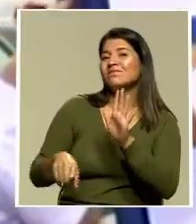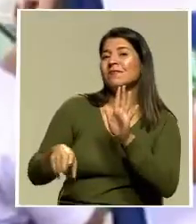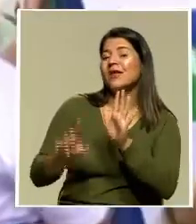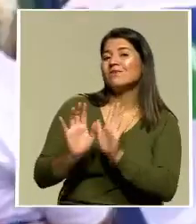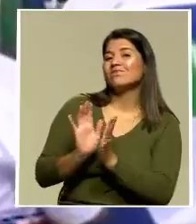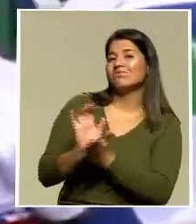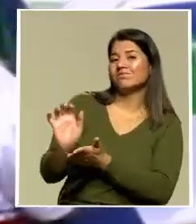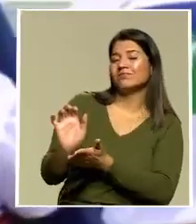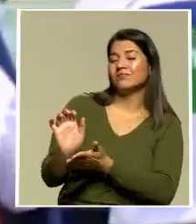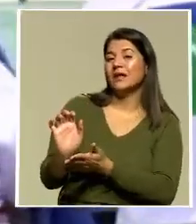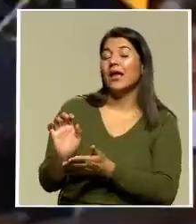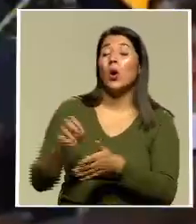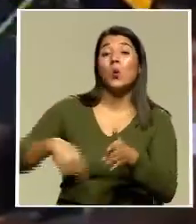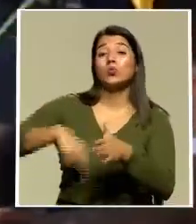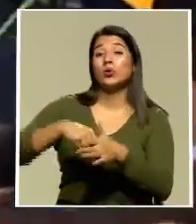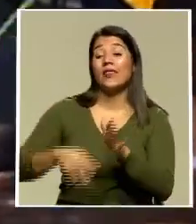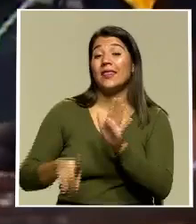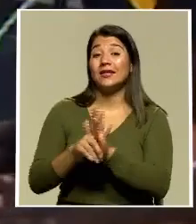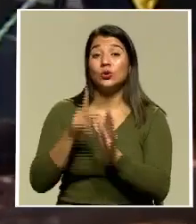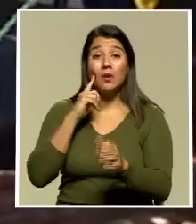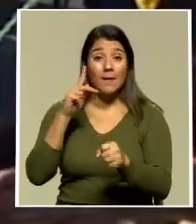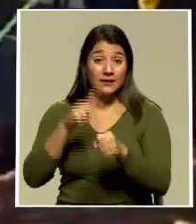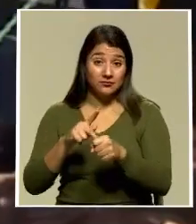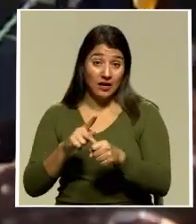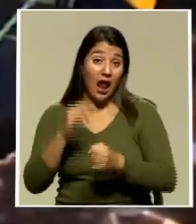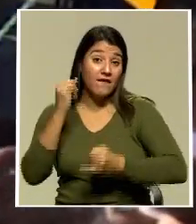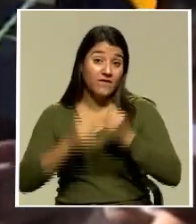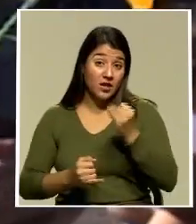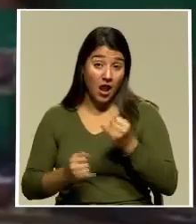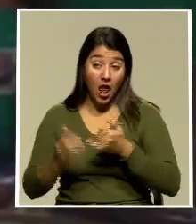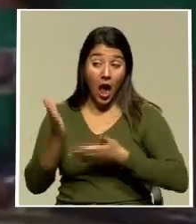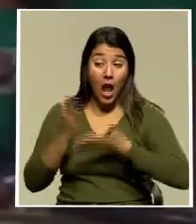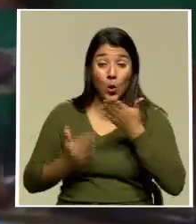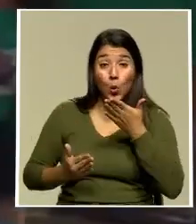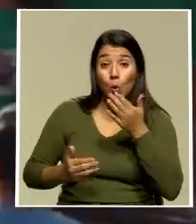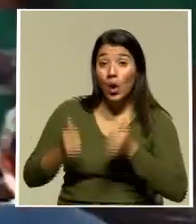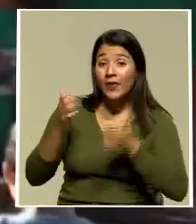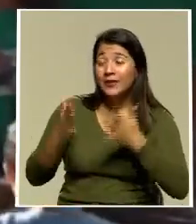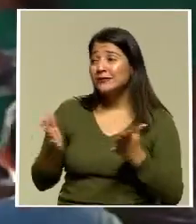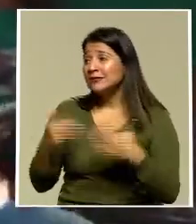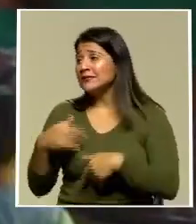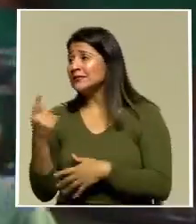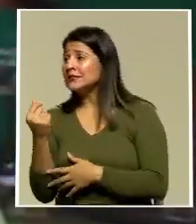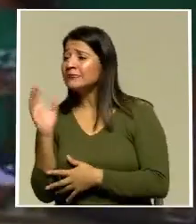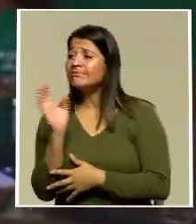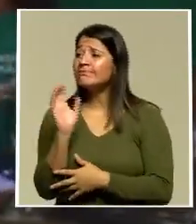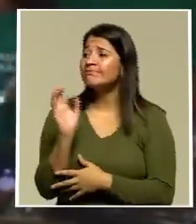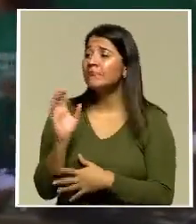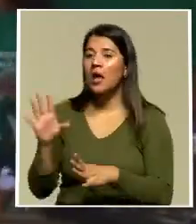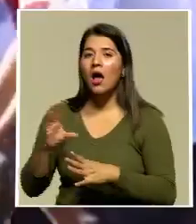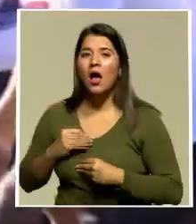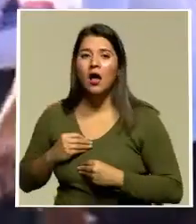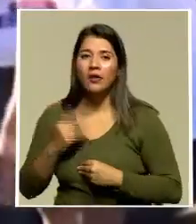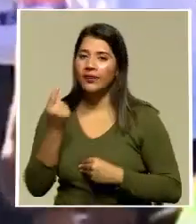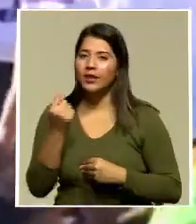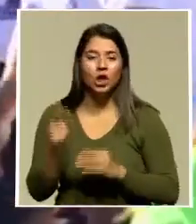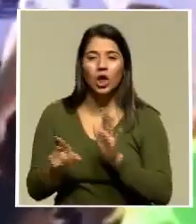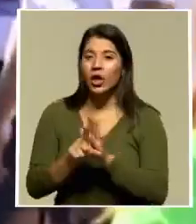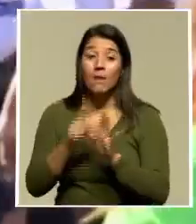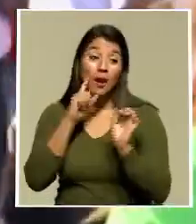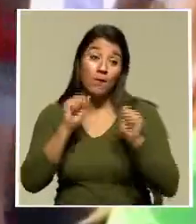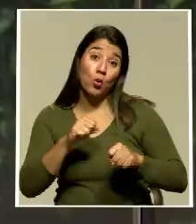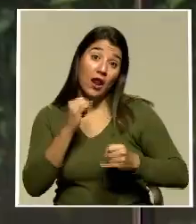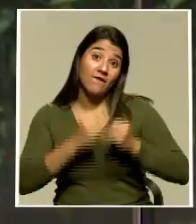a ser candidatos podrían recibir dineros ilícitos ante la necesidad de lograr conseguir los montos para participar en la